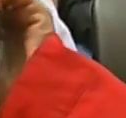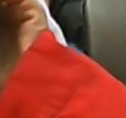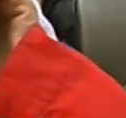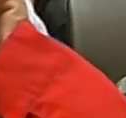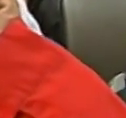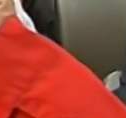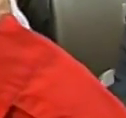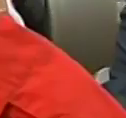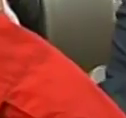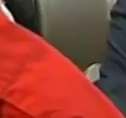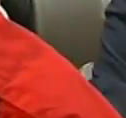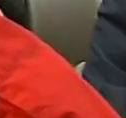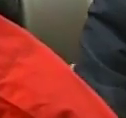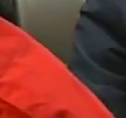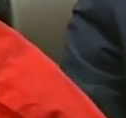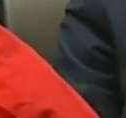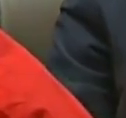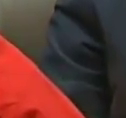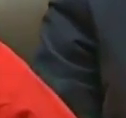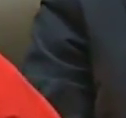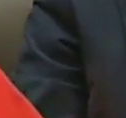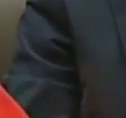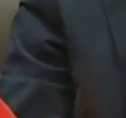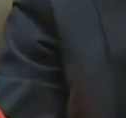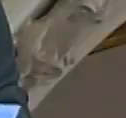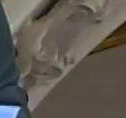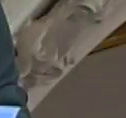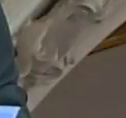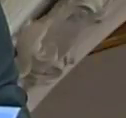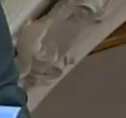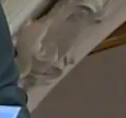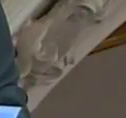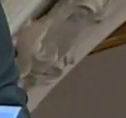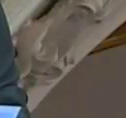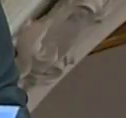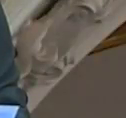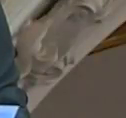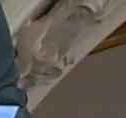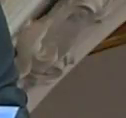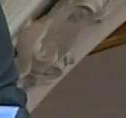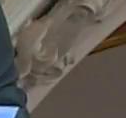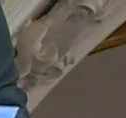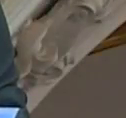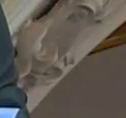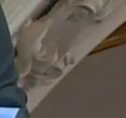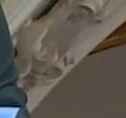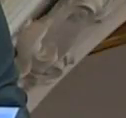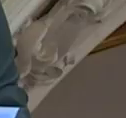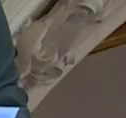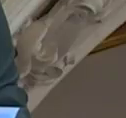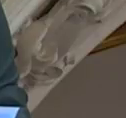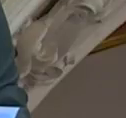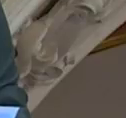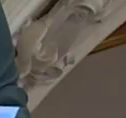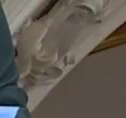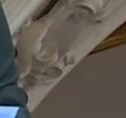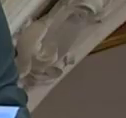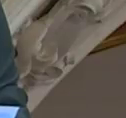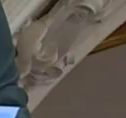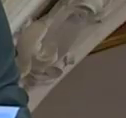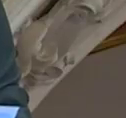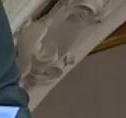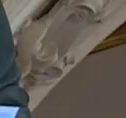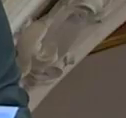en contravención a esta ley, salvo que esté en riesgo su integridad física, sanciones o profesionales de la salud que se niegue a